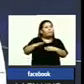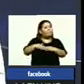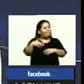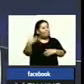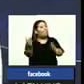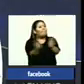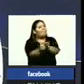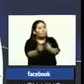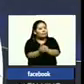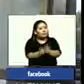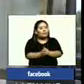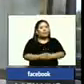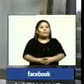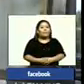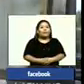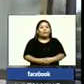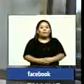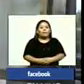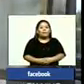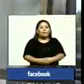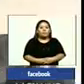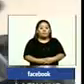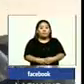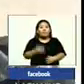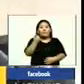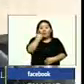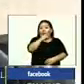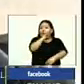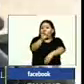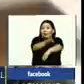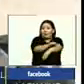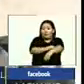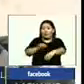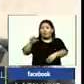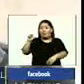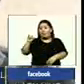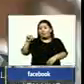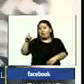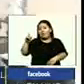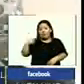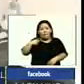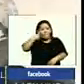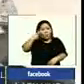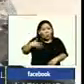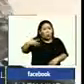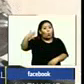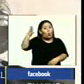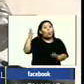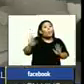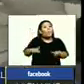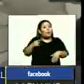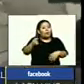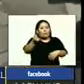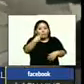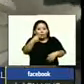consecuencias. El SIDA ya no es la amenaza que alguna vez fue, ya que el tratamiento ha cambiado eso y